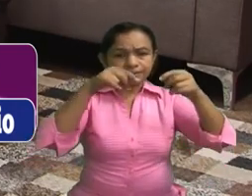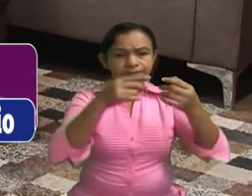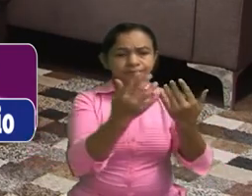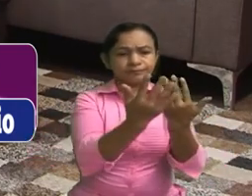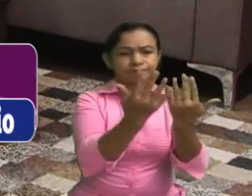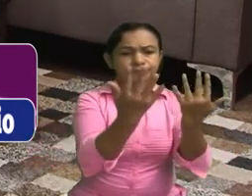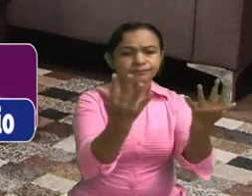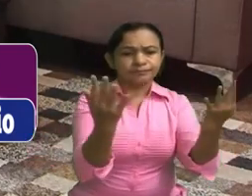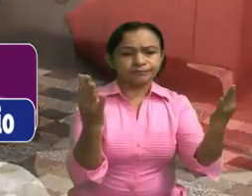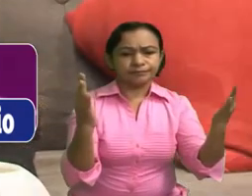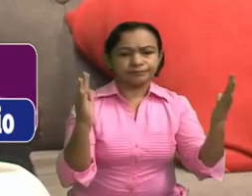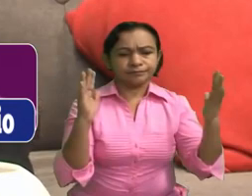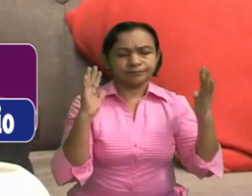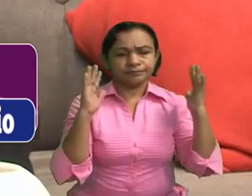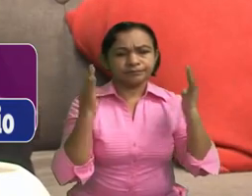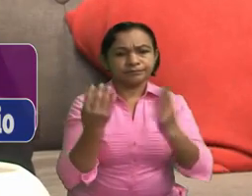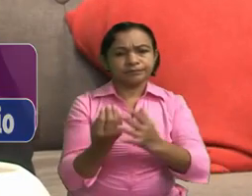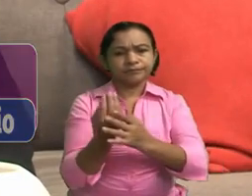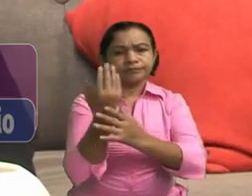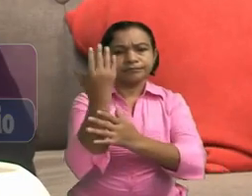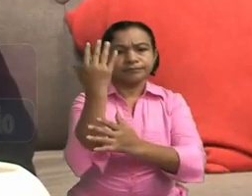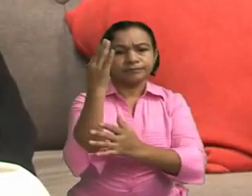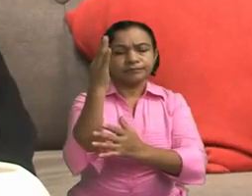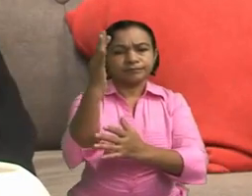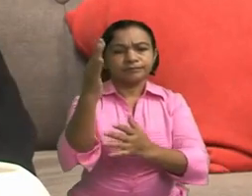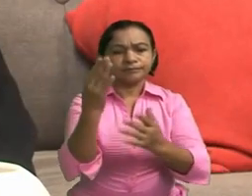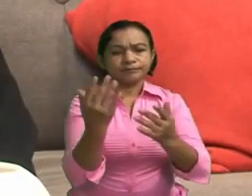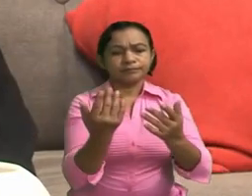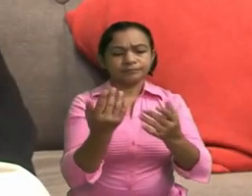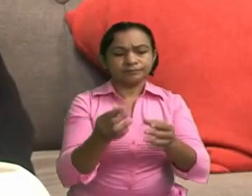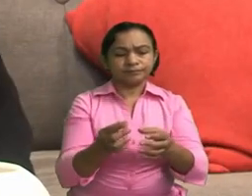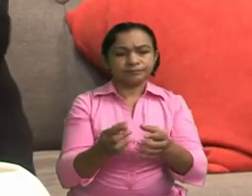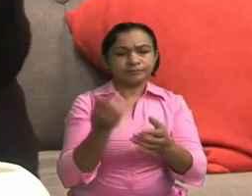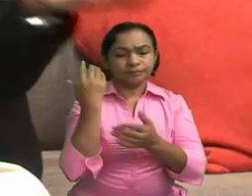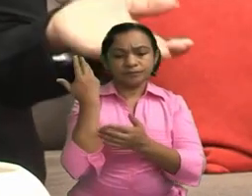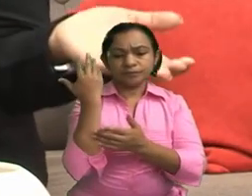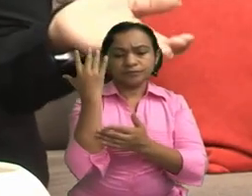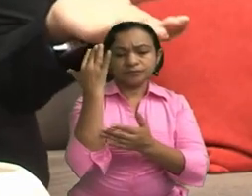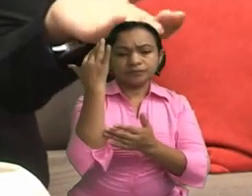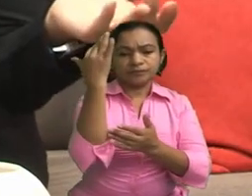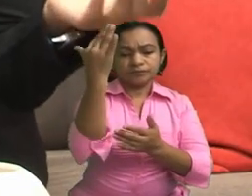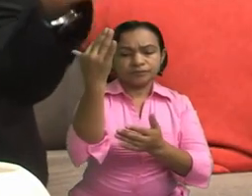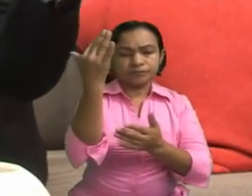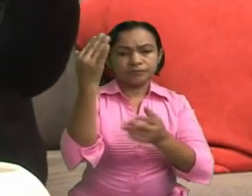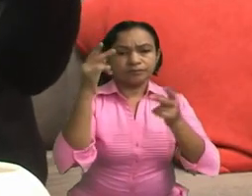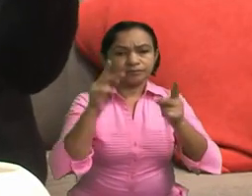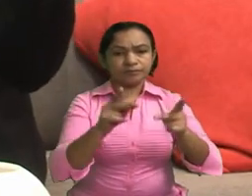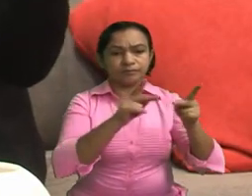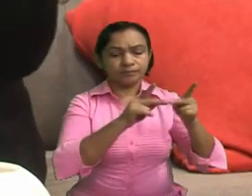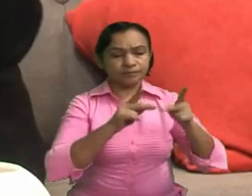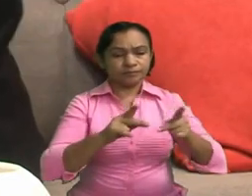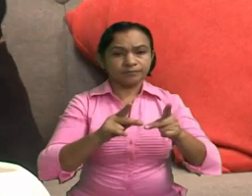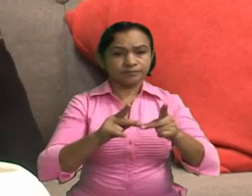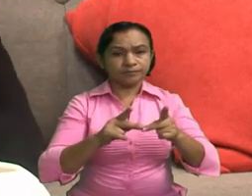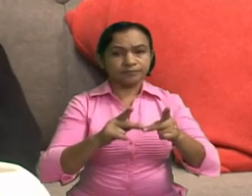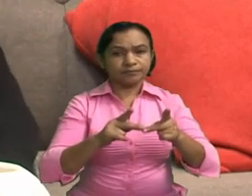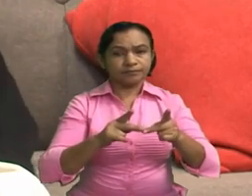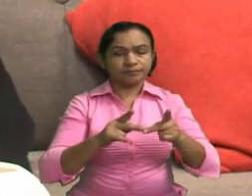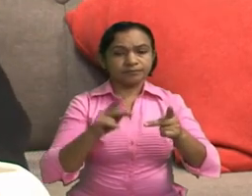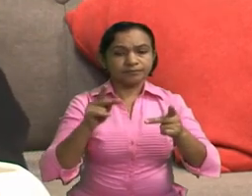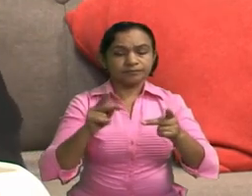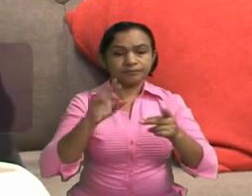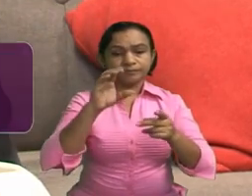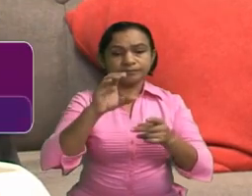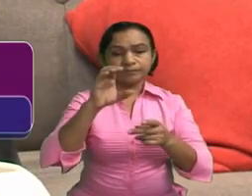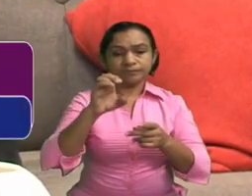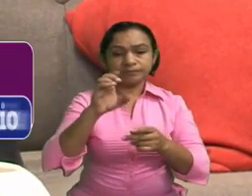gran cantidad de árboles prendedizos, y muchos de esos prendedizos son cedro real